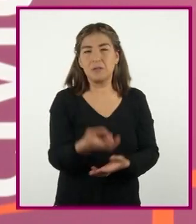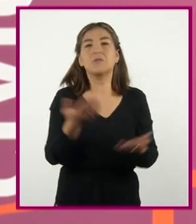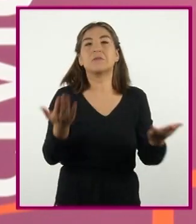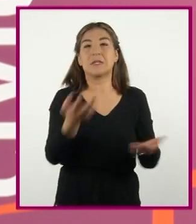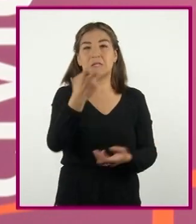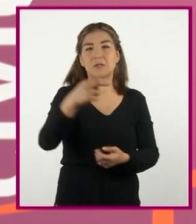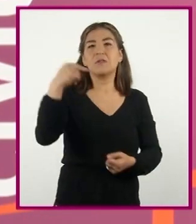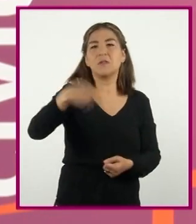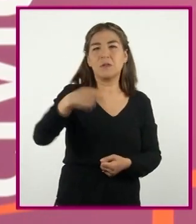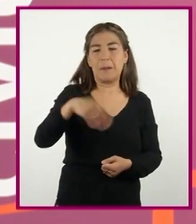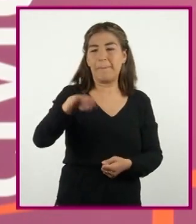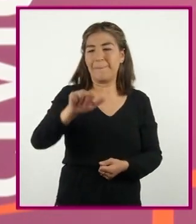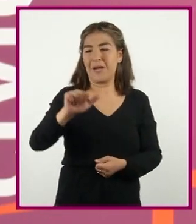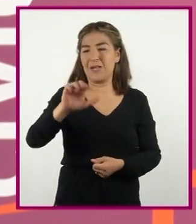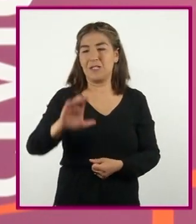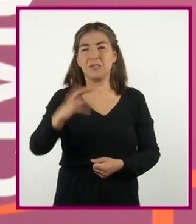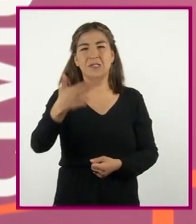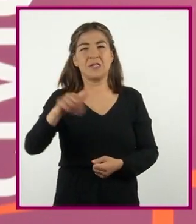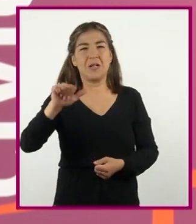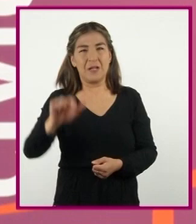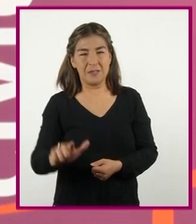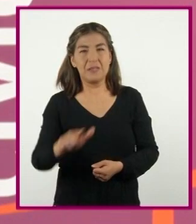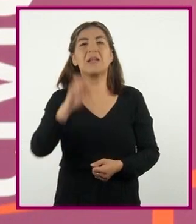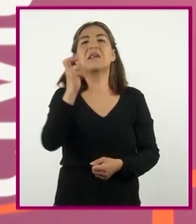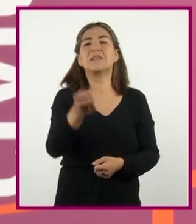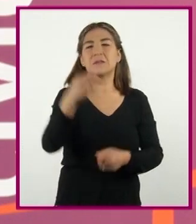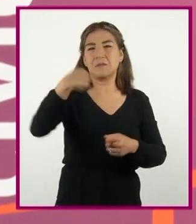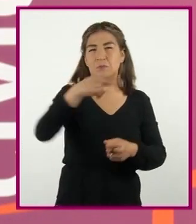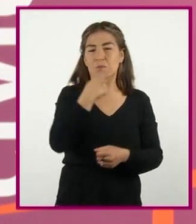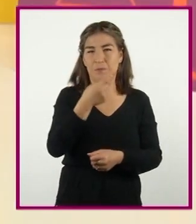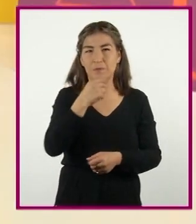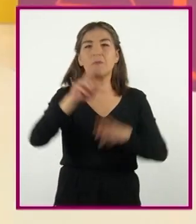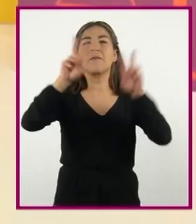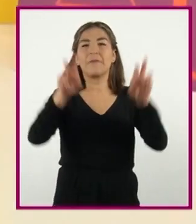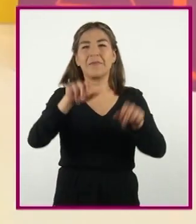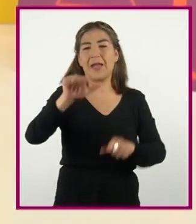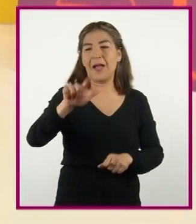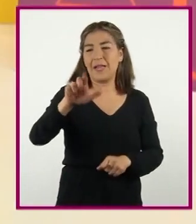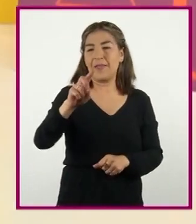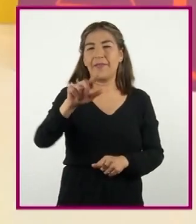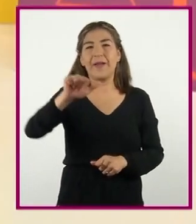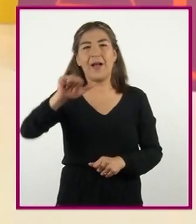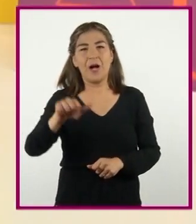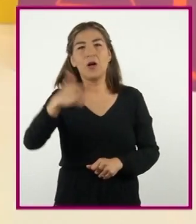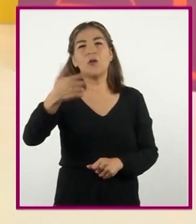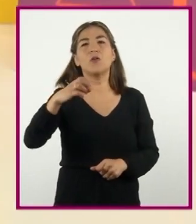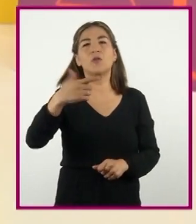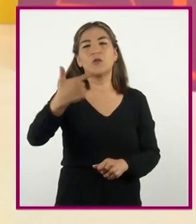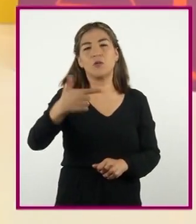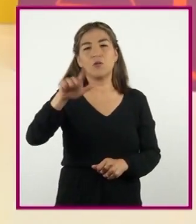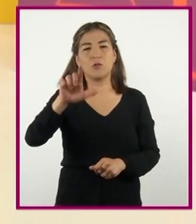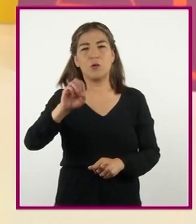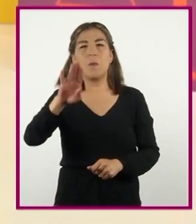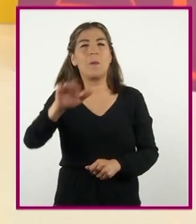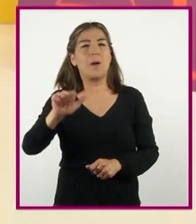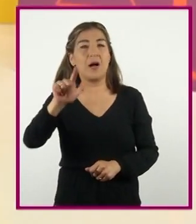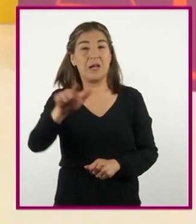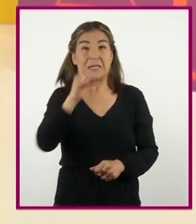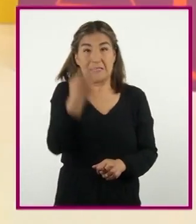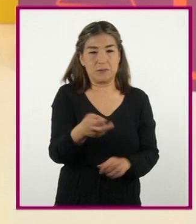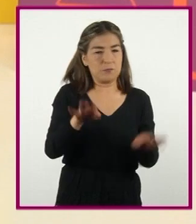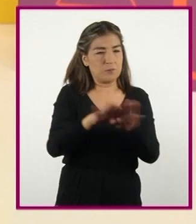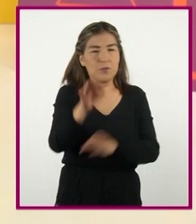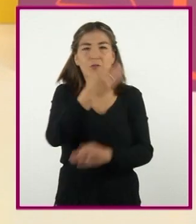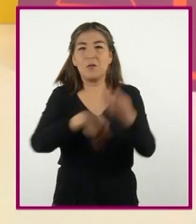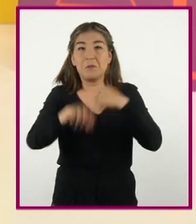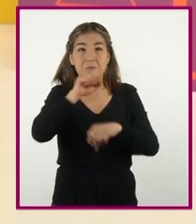que Marshall McLuhan le ha llamado la aldea global. Somos aldeanos de un mismo planeta. Lo que